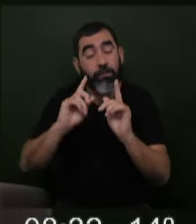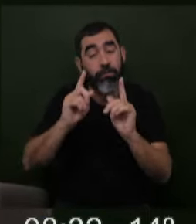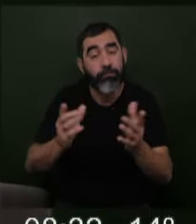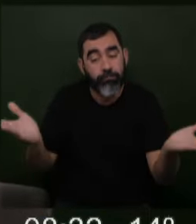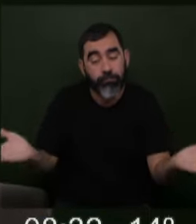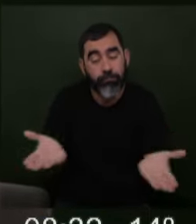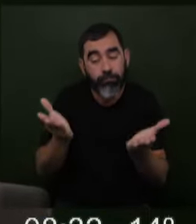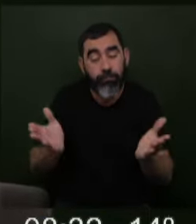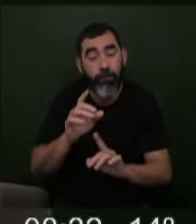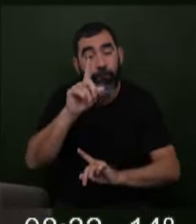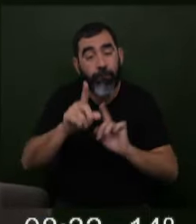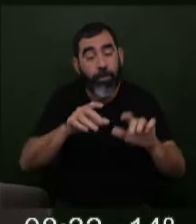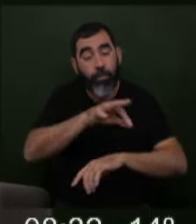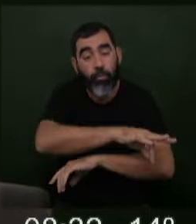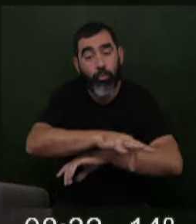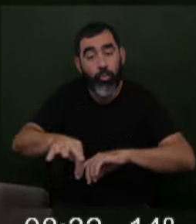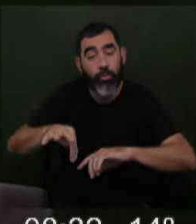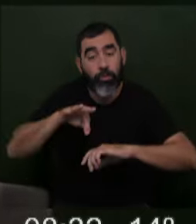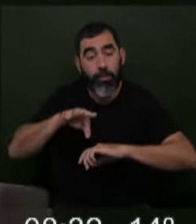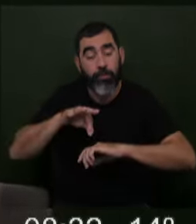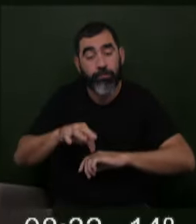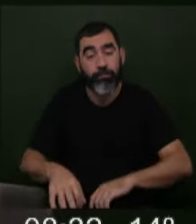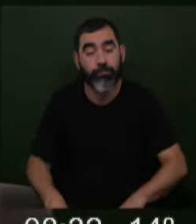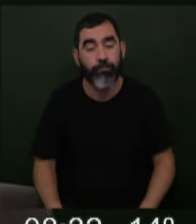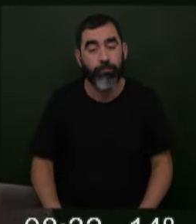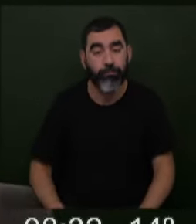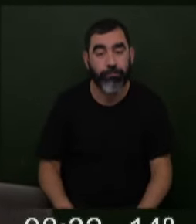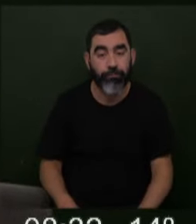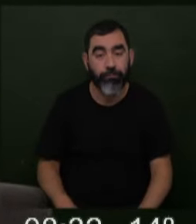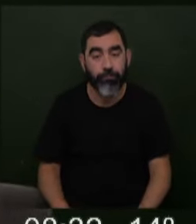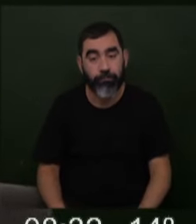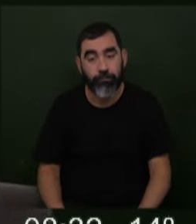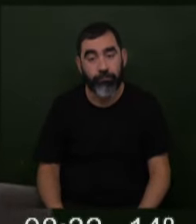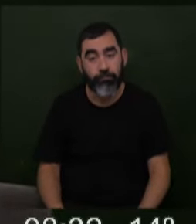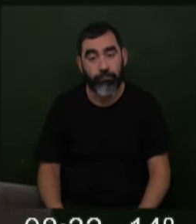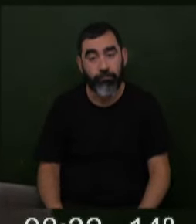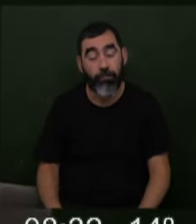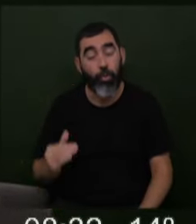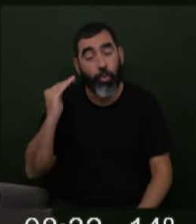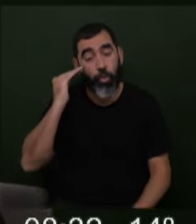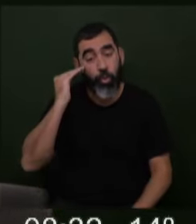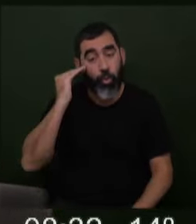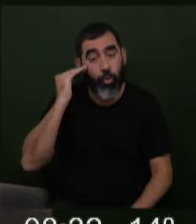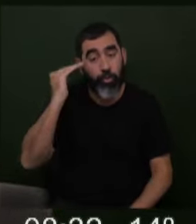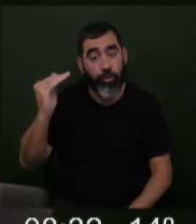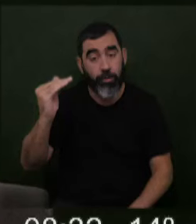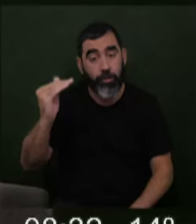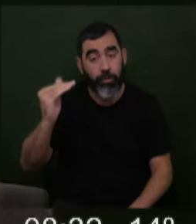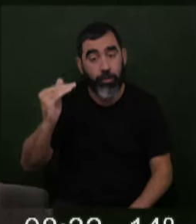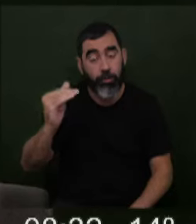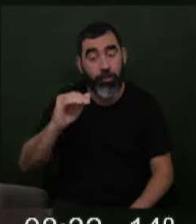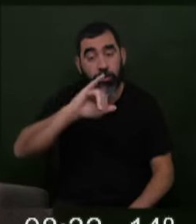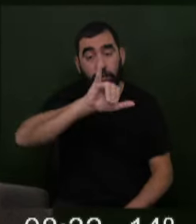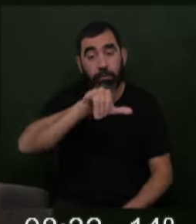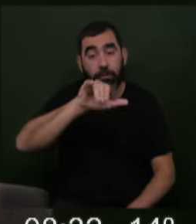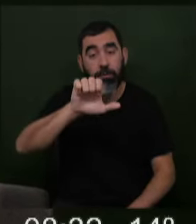impulsado desde la Facultad de Arquitectura y Diseño. Pero bueno, acá tenemos a una docente, estamos hablando de